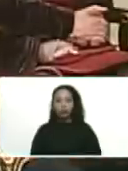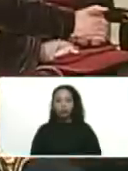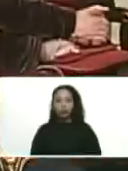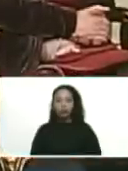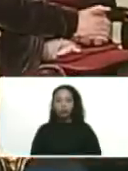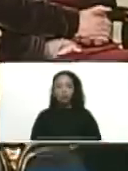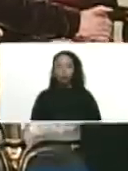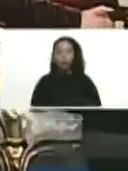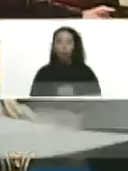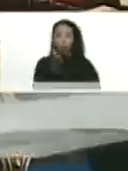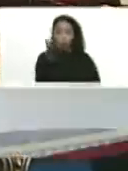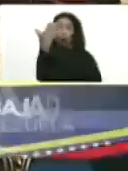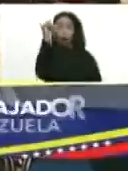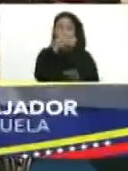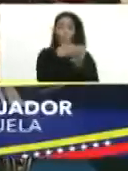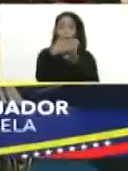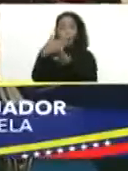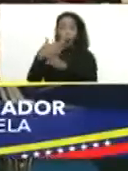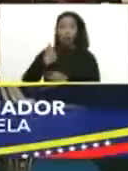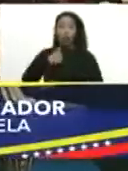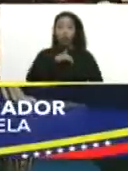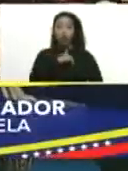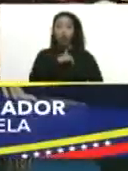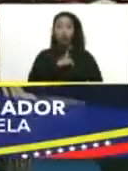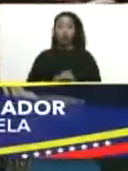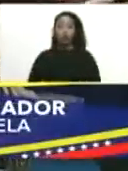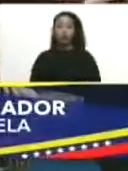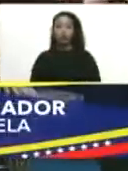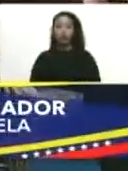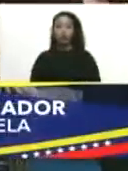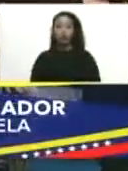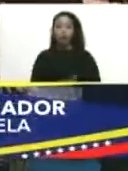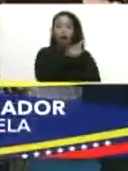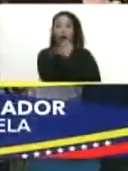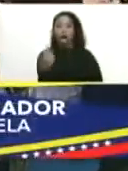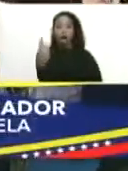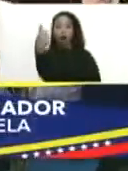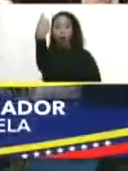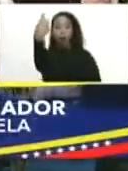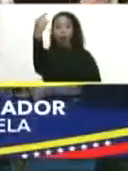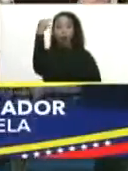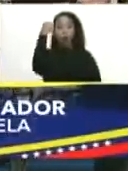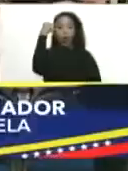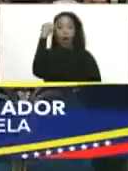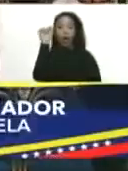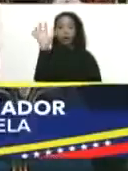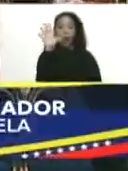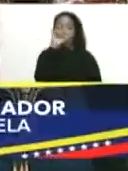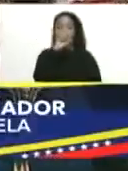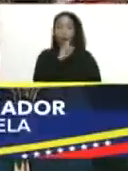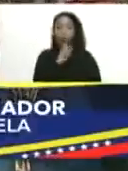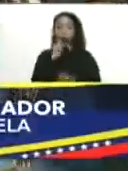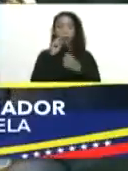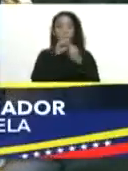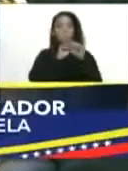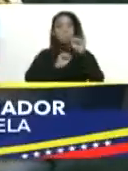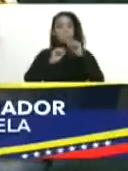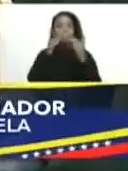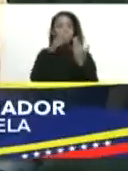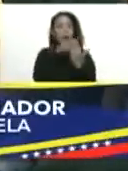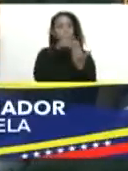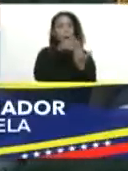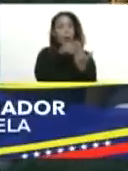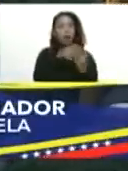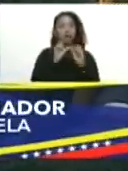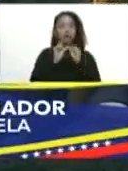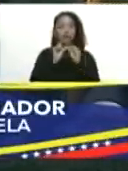Y usted ha compartido con nosotros cada uno de los días de esos 5 años de combate permanente.